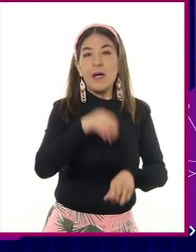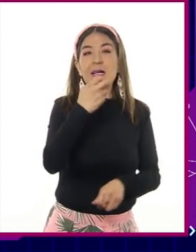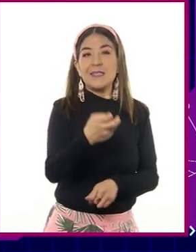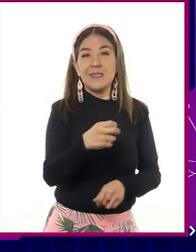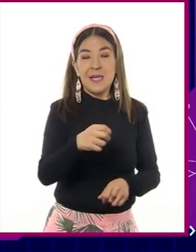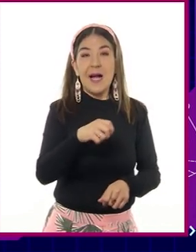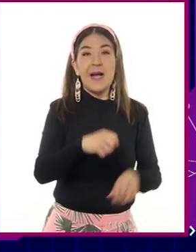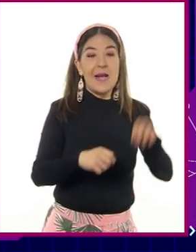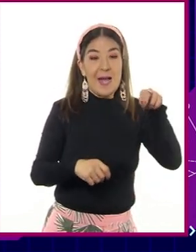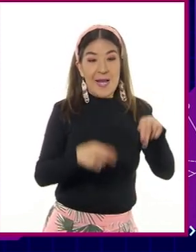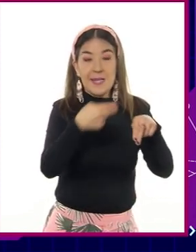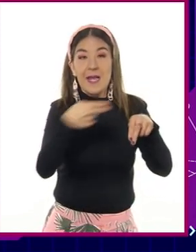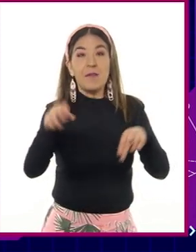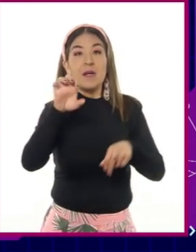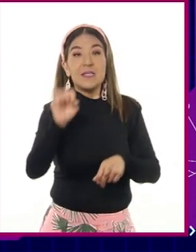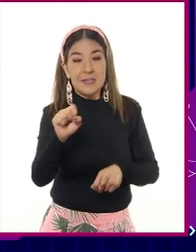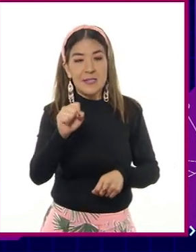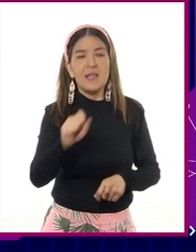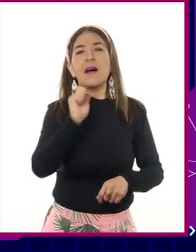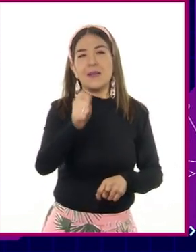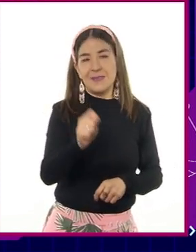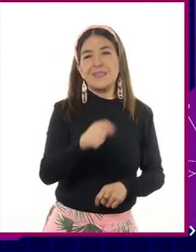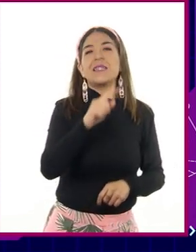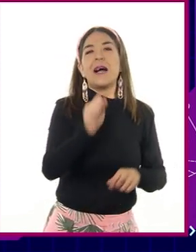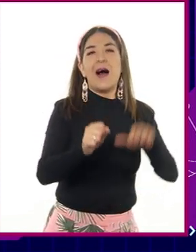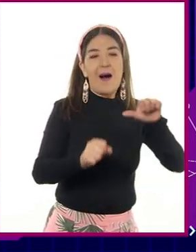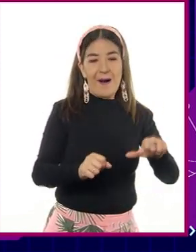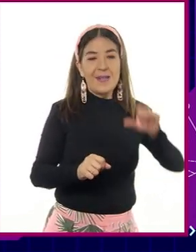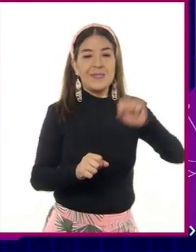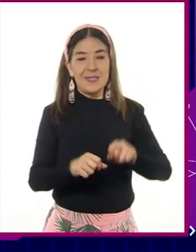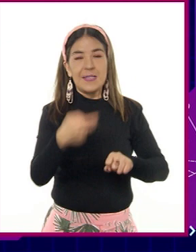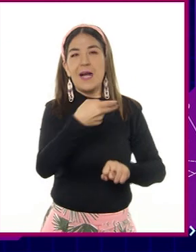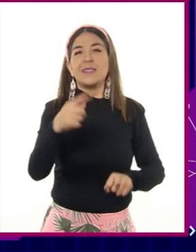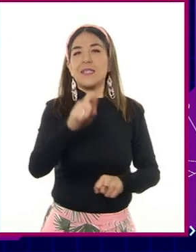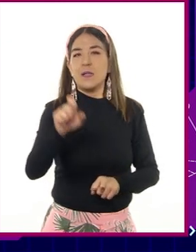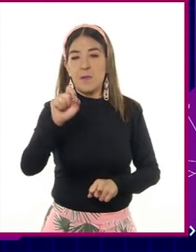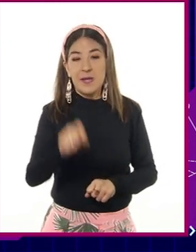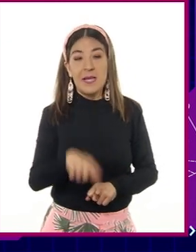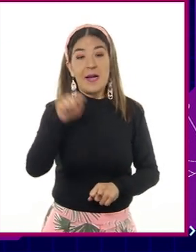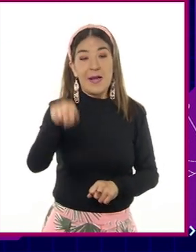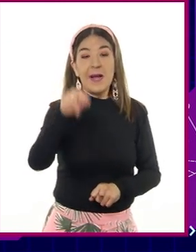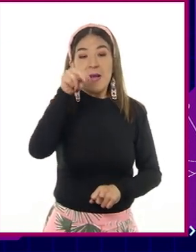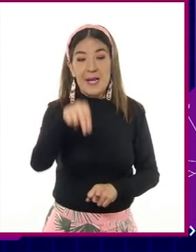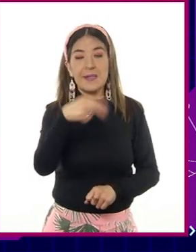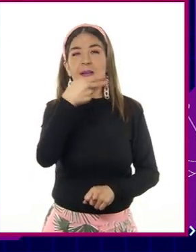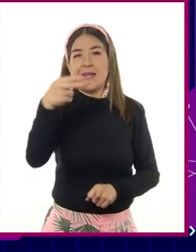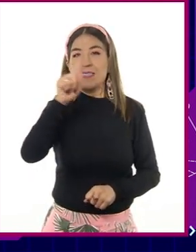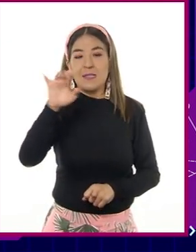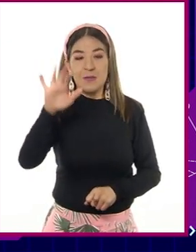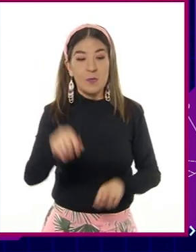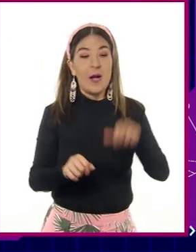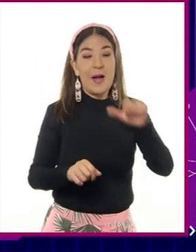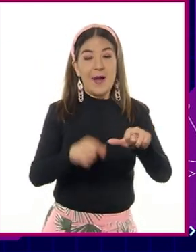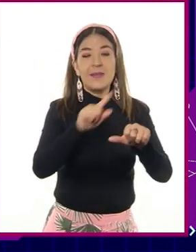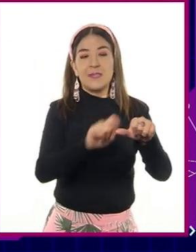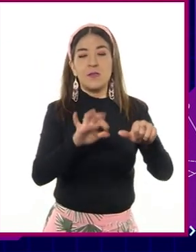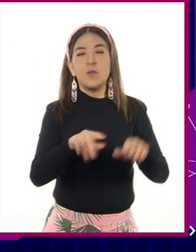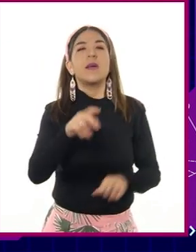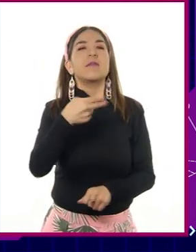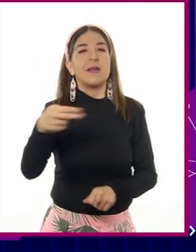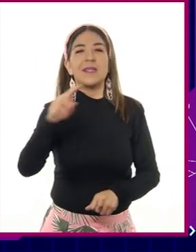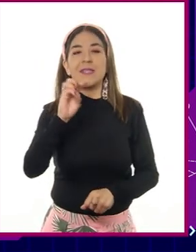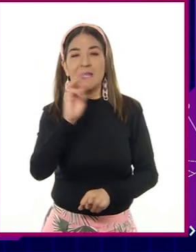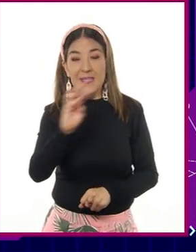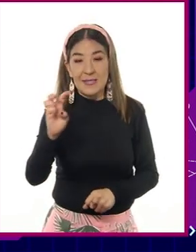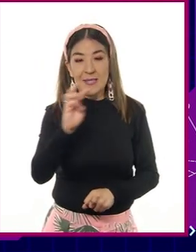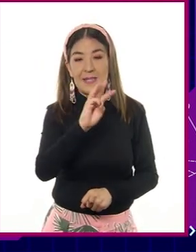el número 120, al 150 el número 300 y para el término 500 el número 1000.